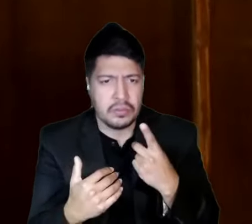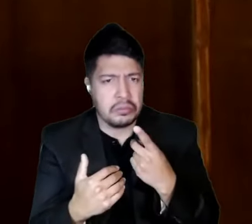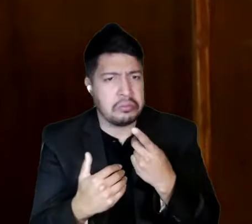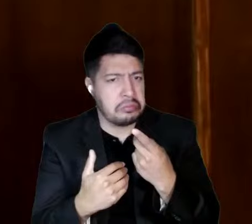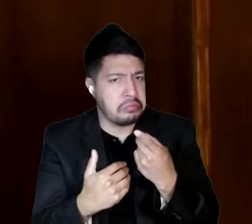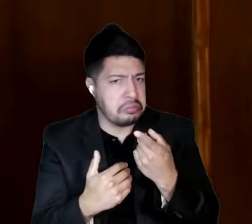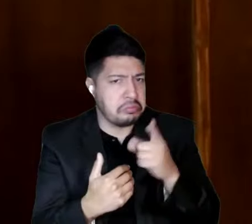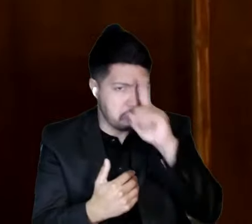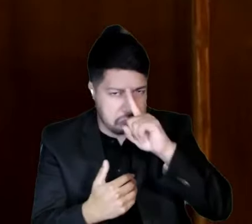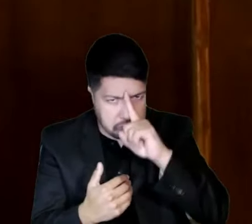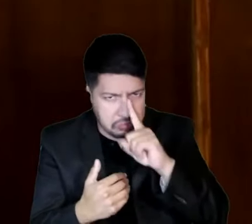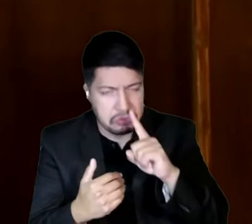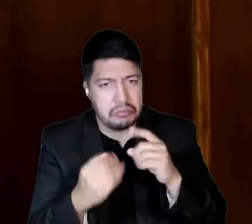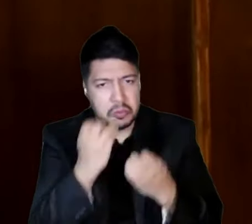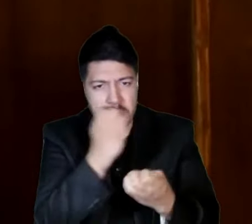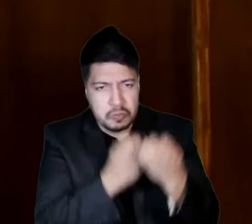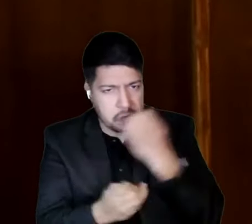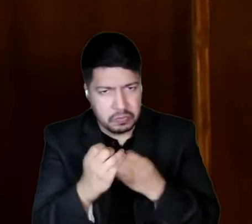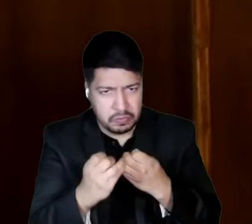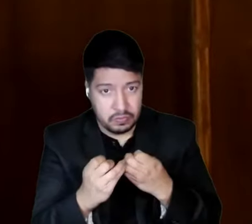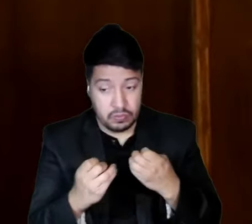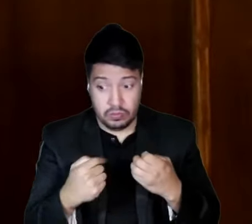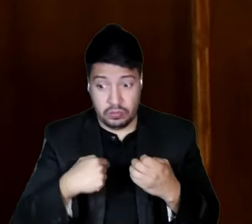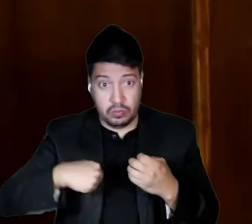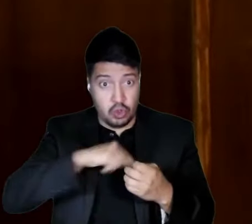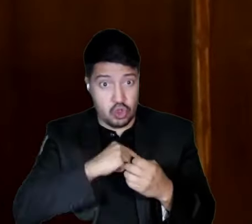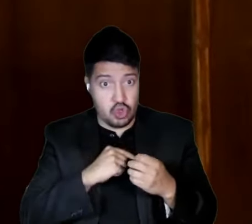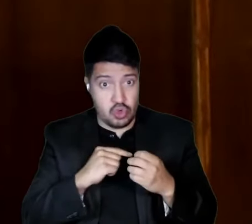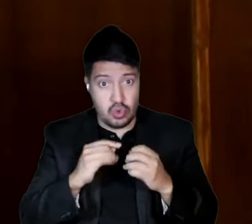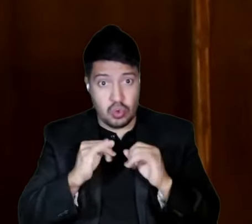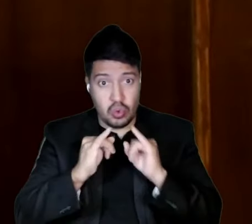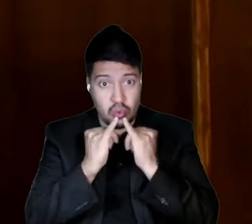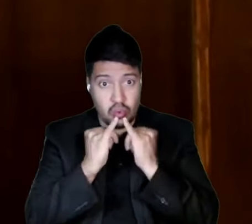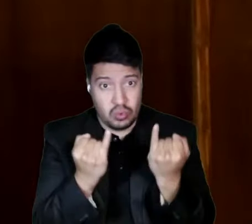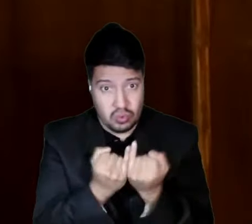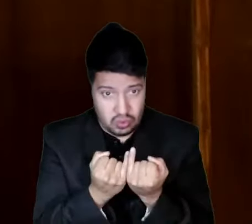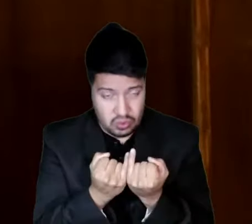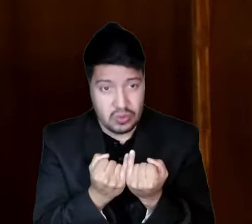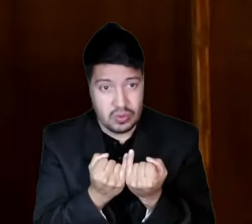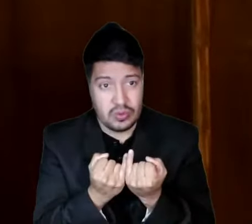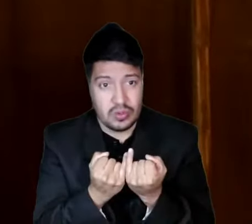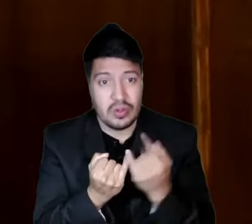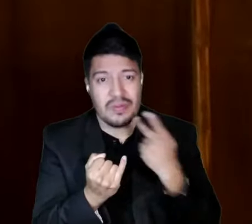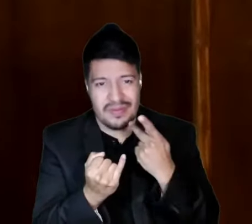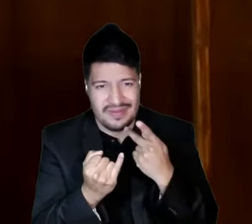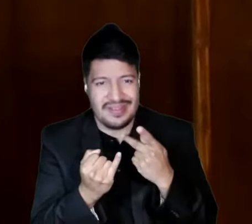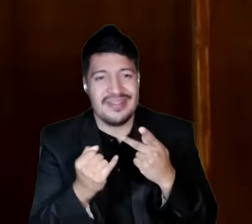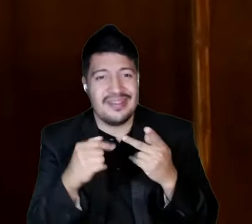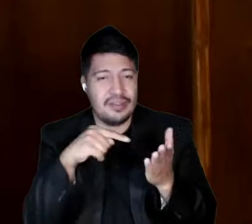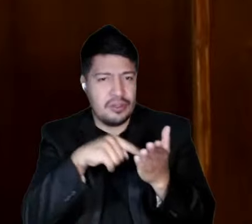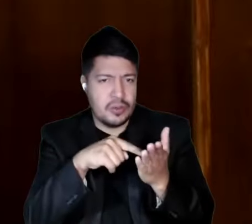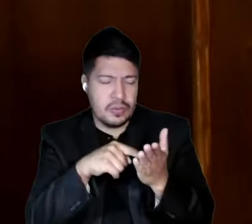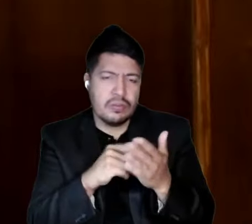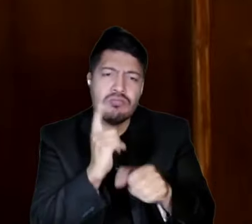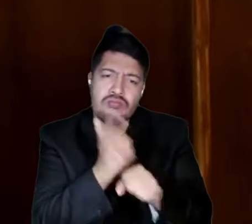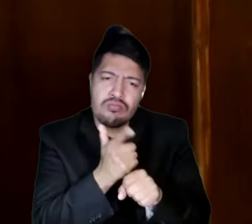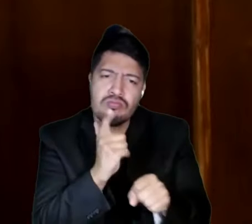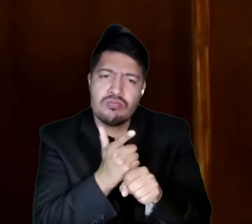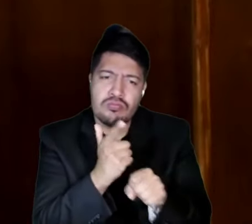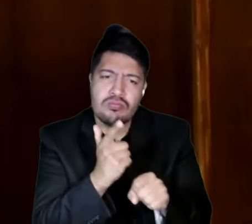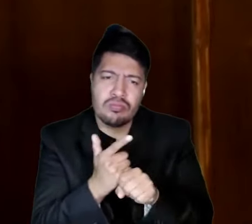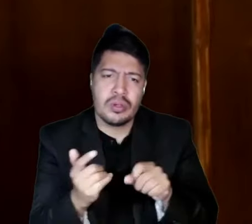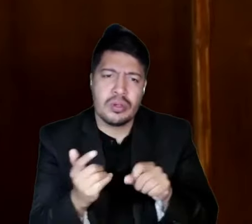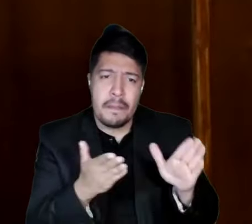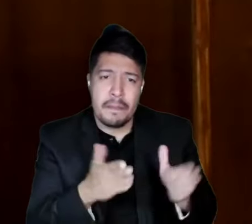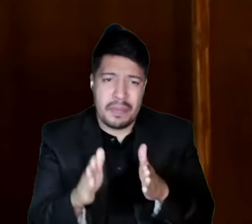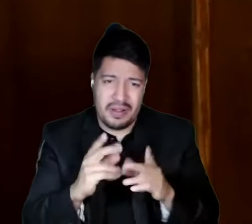quienes formamos la junta de coordinación política en términos de la tercera asignada encontramos que en la conformación del plan de desarrollo